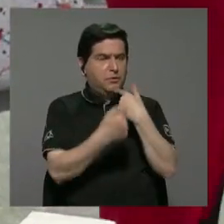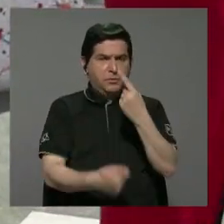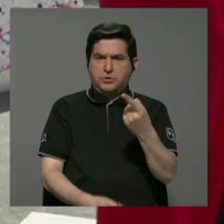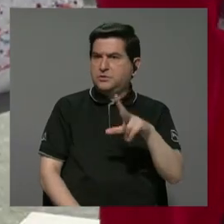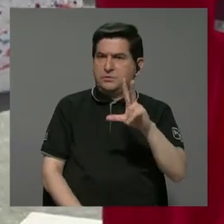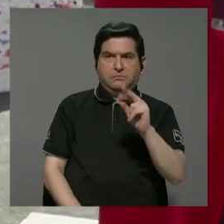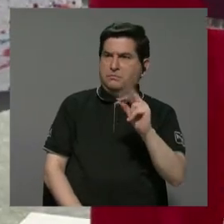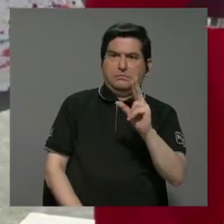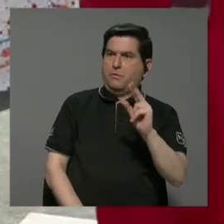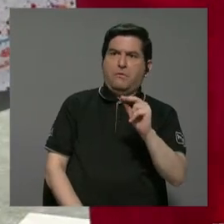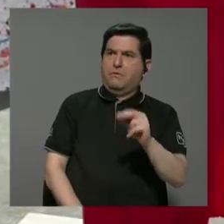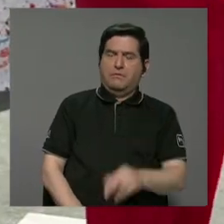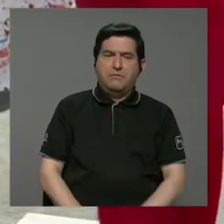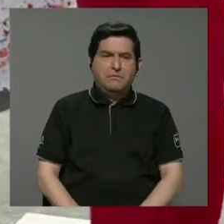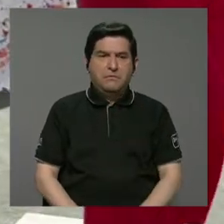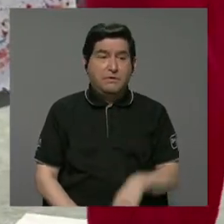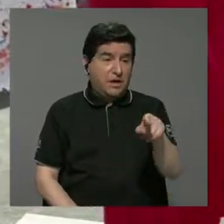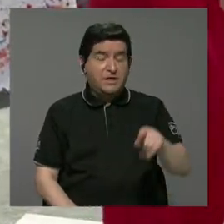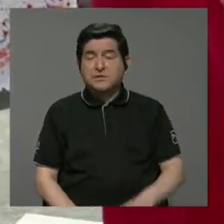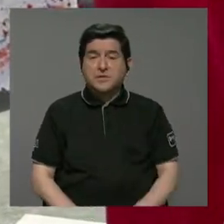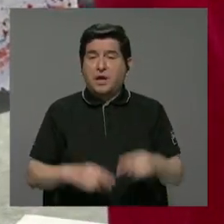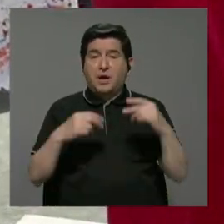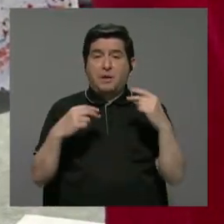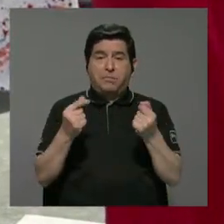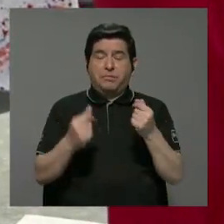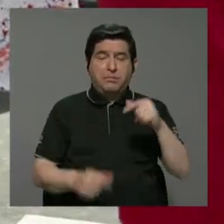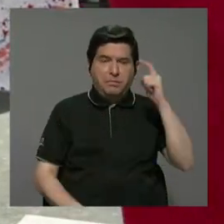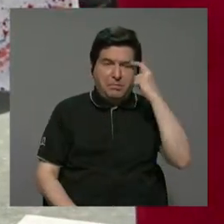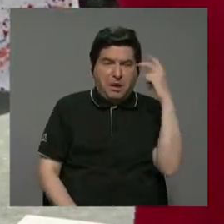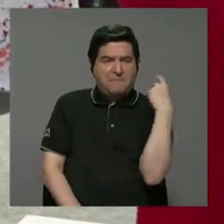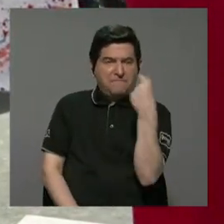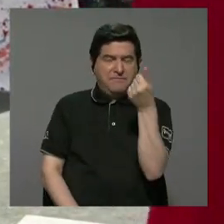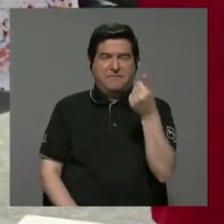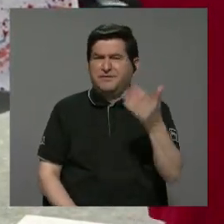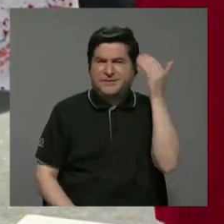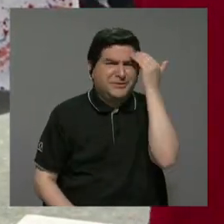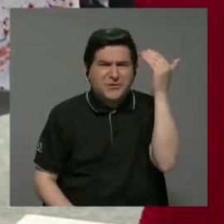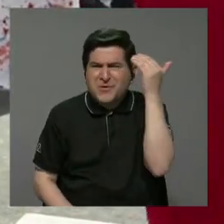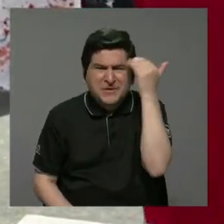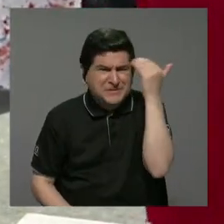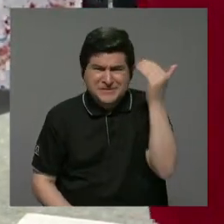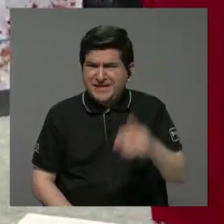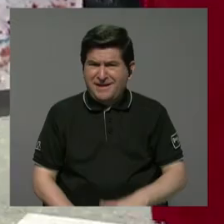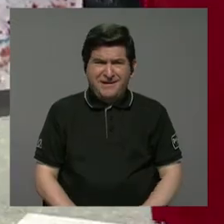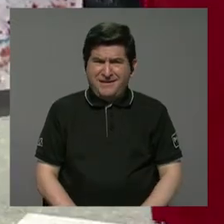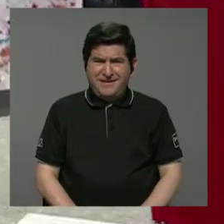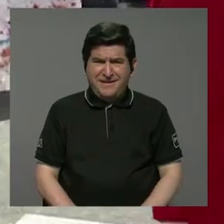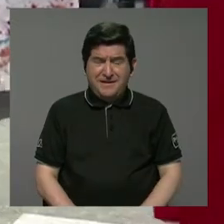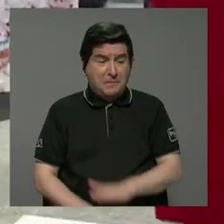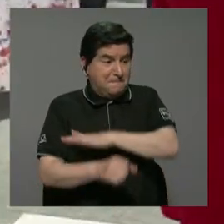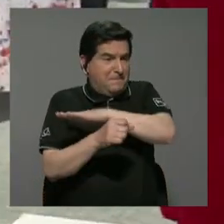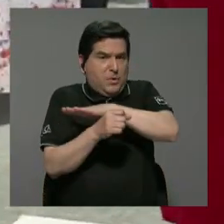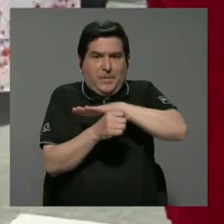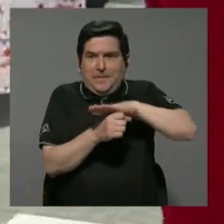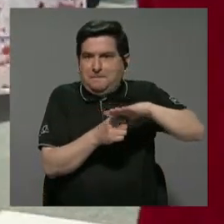pasó. Entonces ves improvisación, desconocimiento, ves